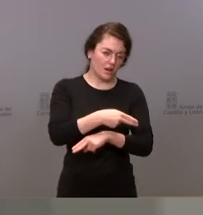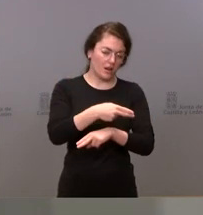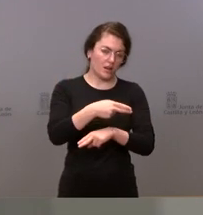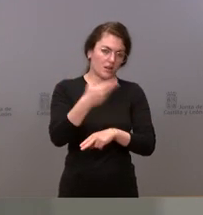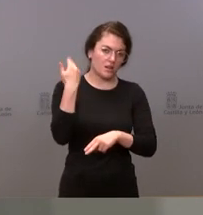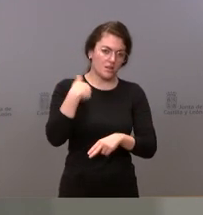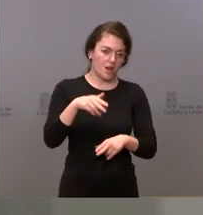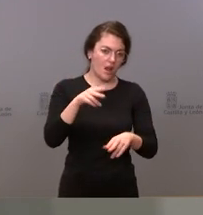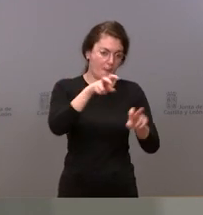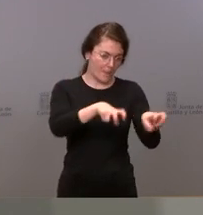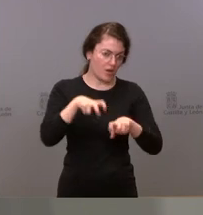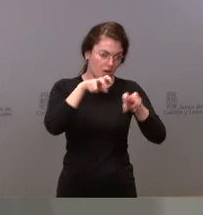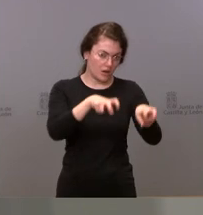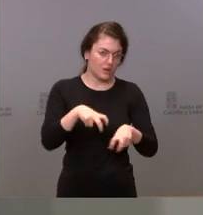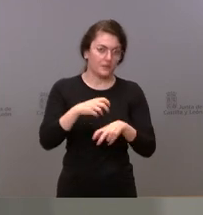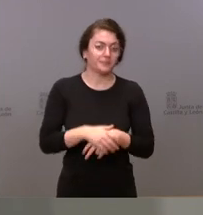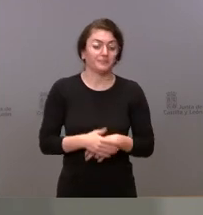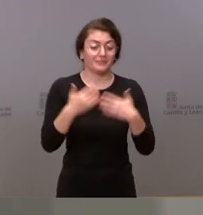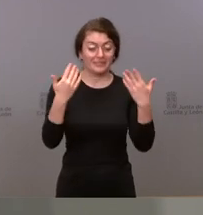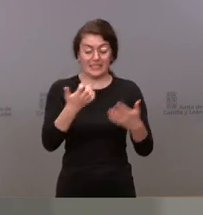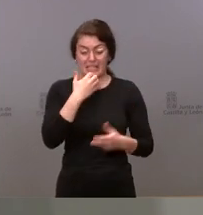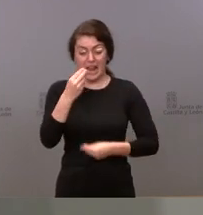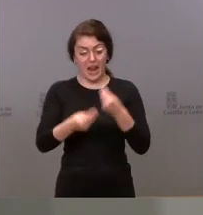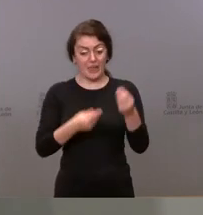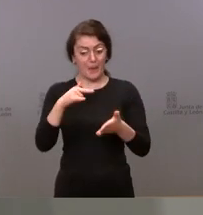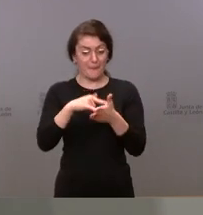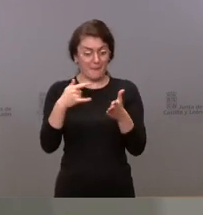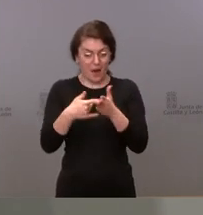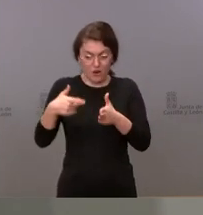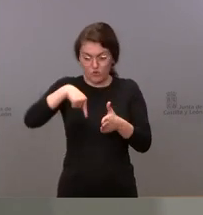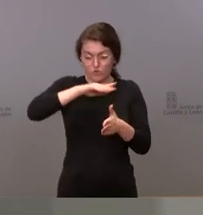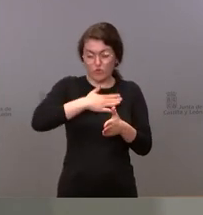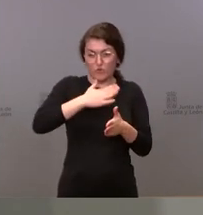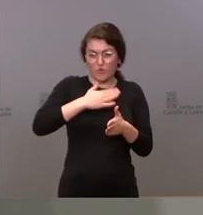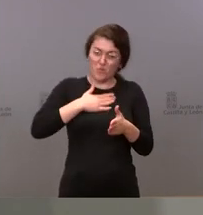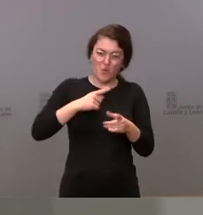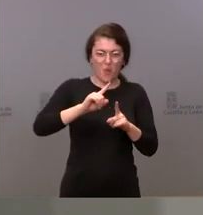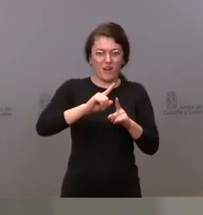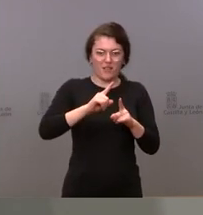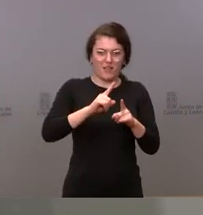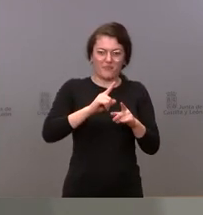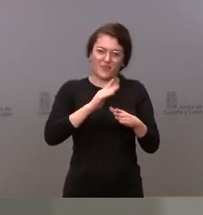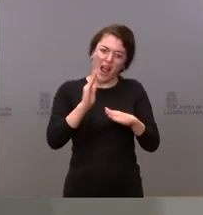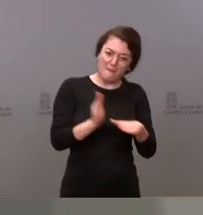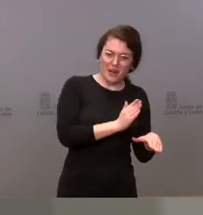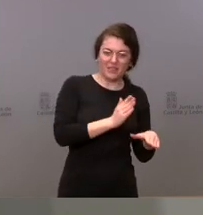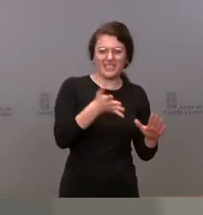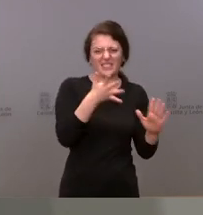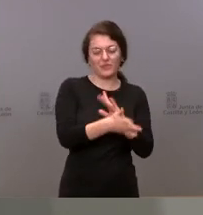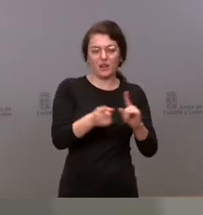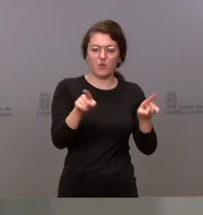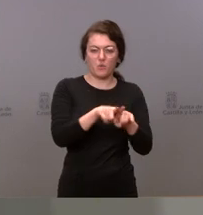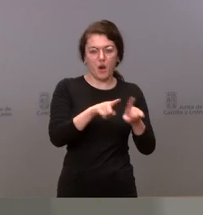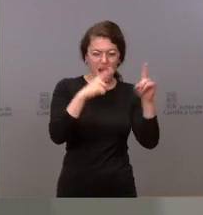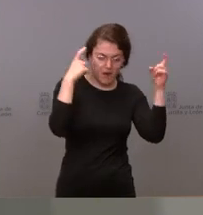contar con estos fondos de transición justa y fuera de los documentos ordinarios de la normatía europea pues suponía un esfuerzo que